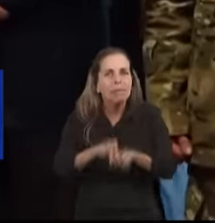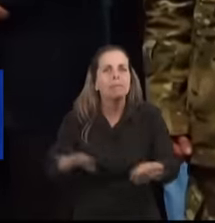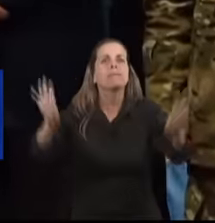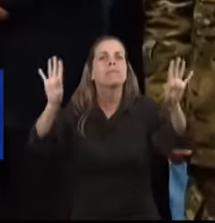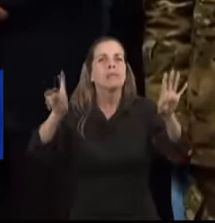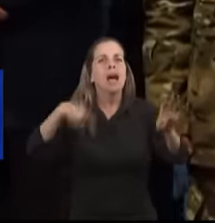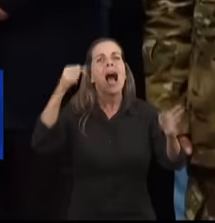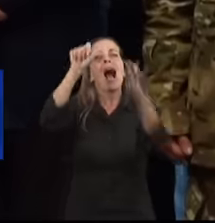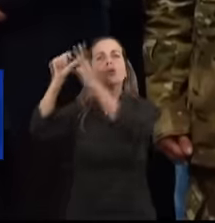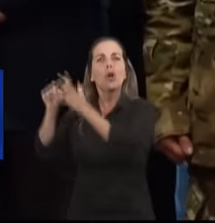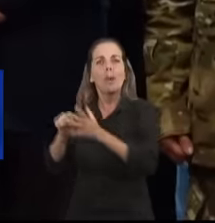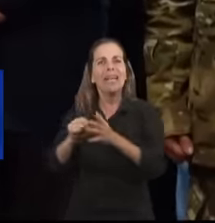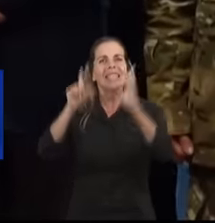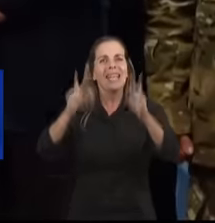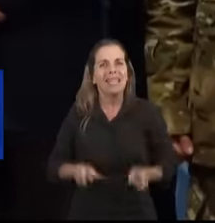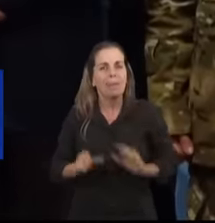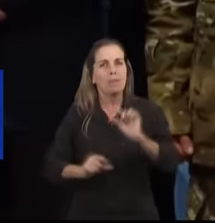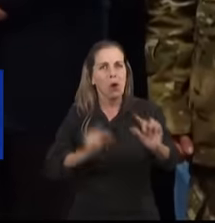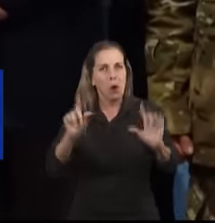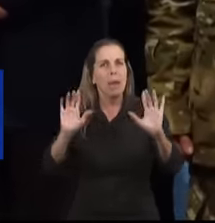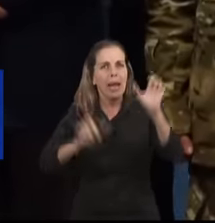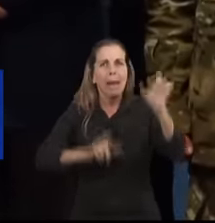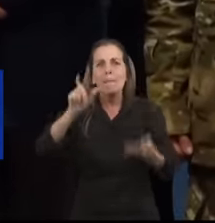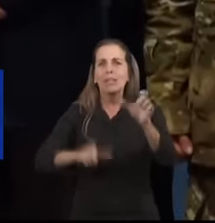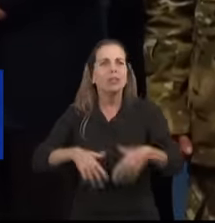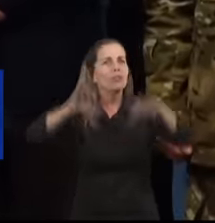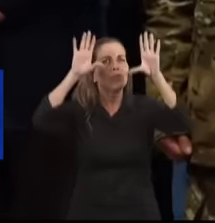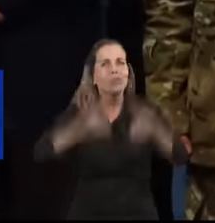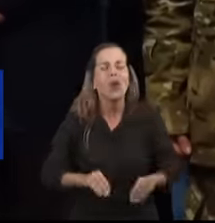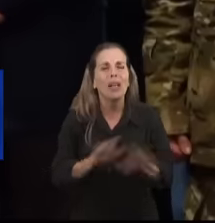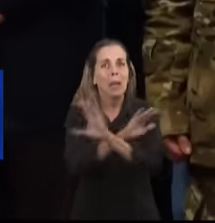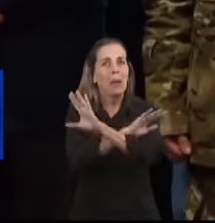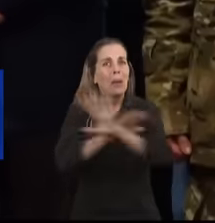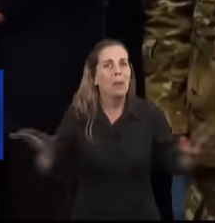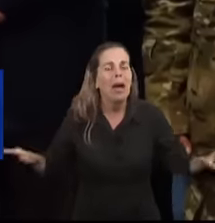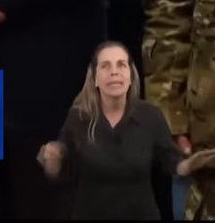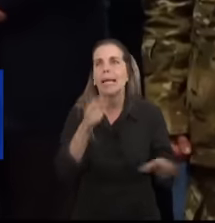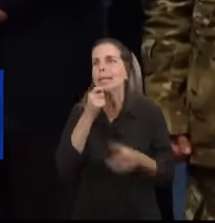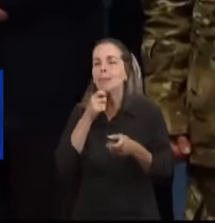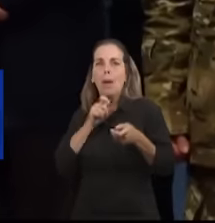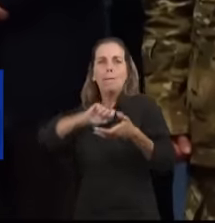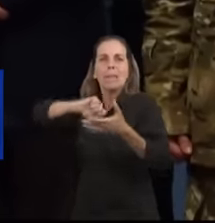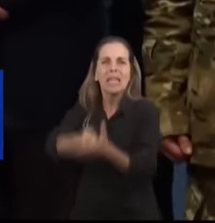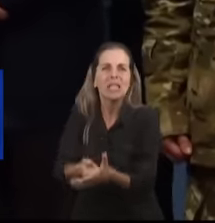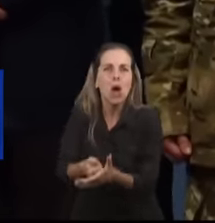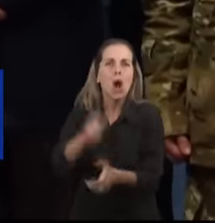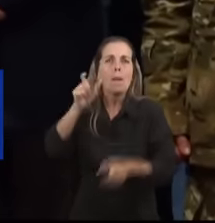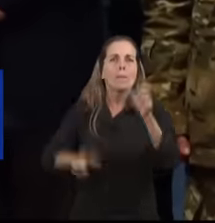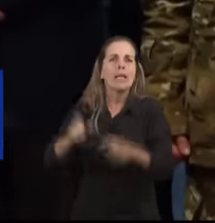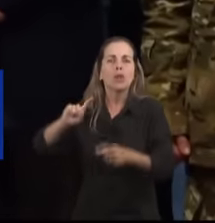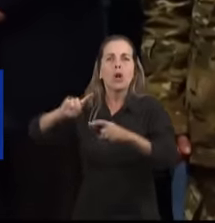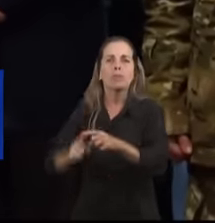los rincones del planeta, para que ningún ciudadano del mundo sea sometido nunca más a los arbitrios de dictadores,